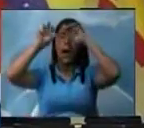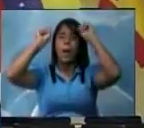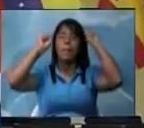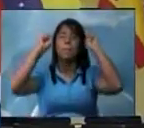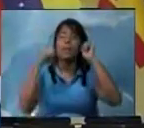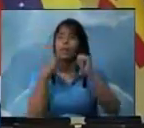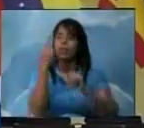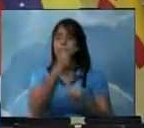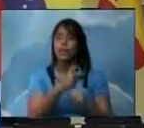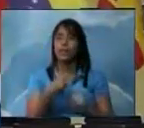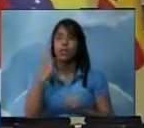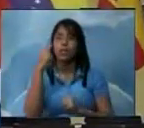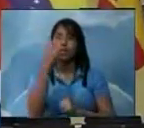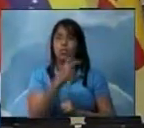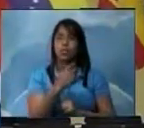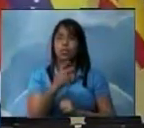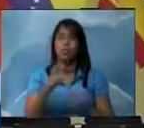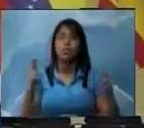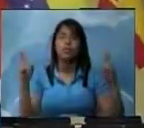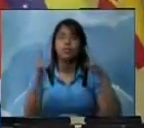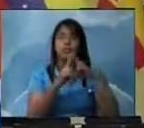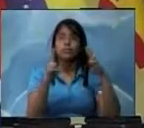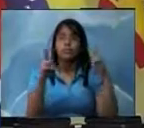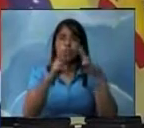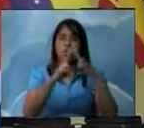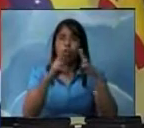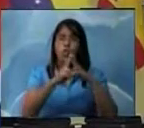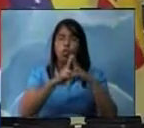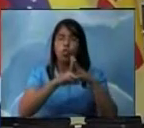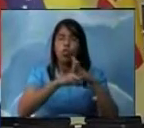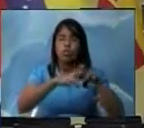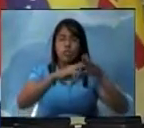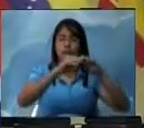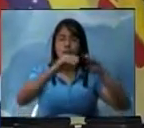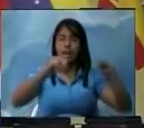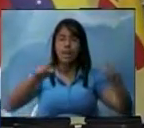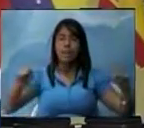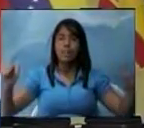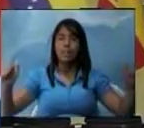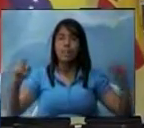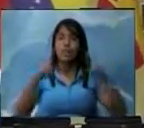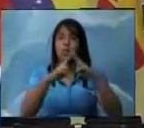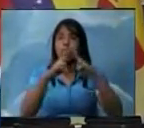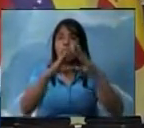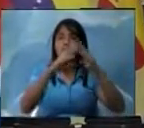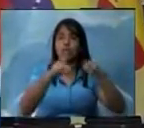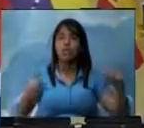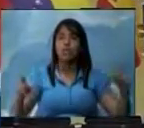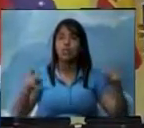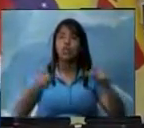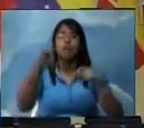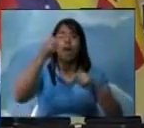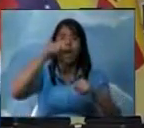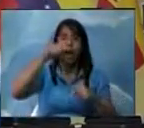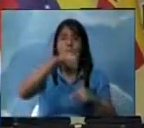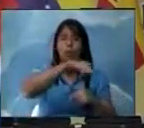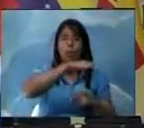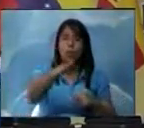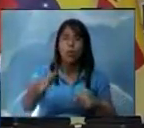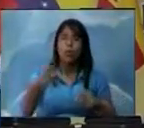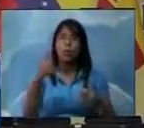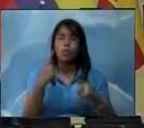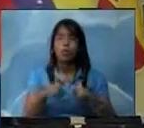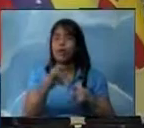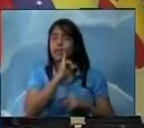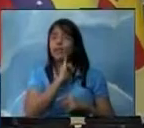el idioma, conocer la tierra, conocer al pueblo